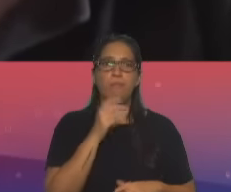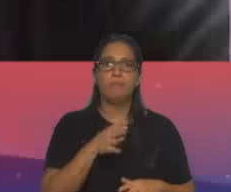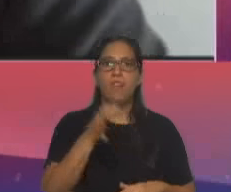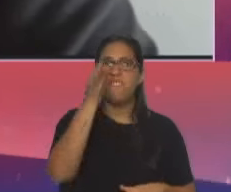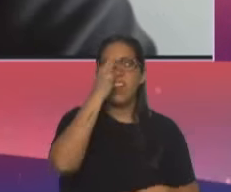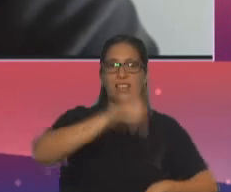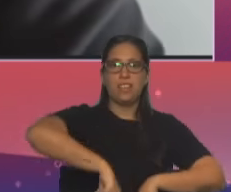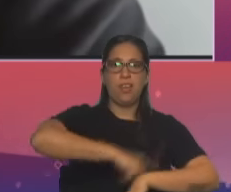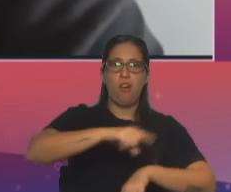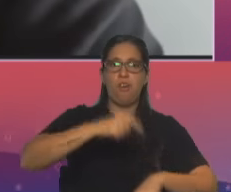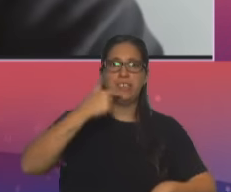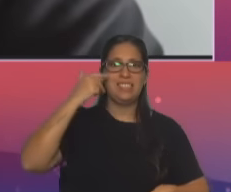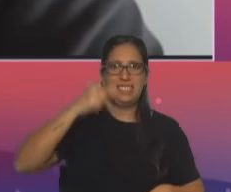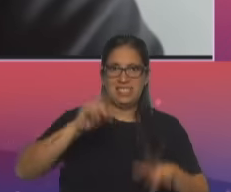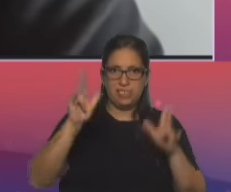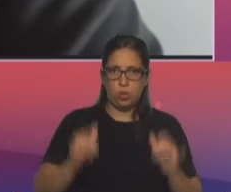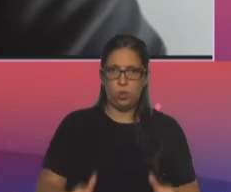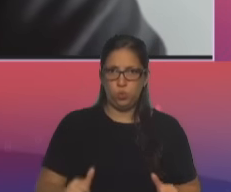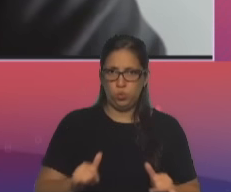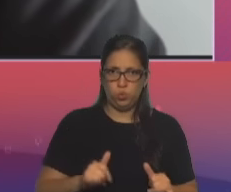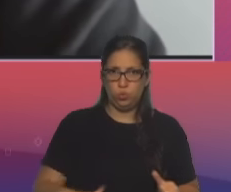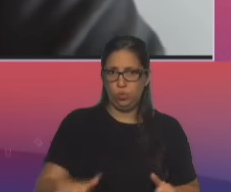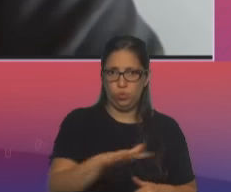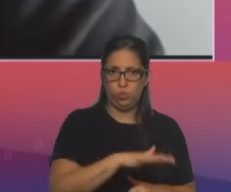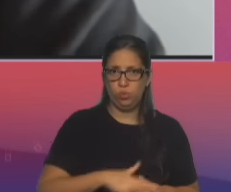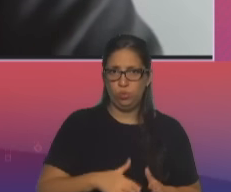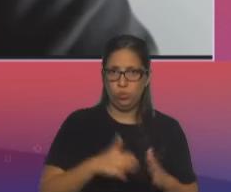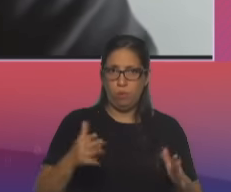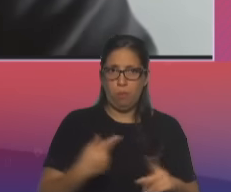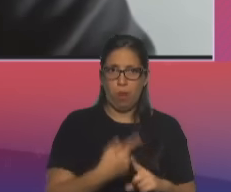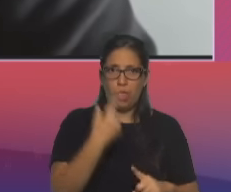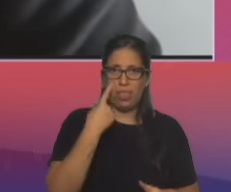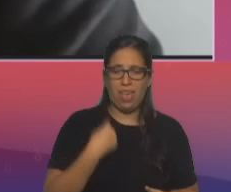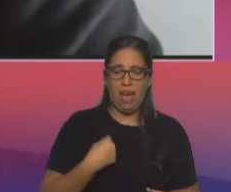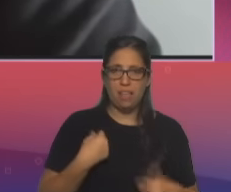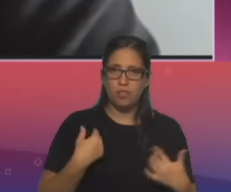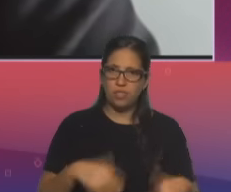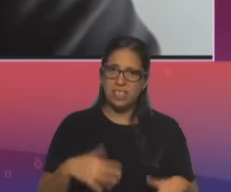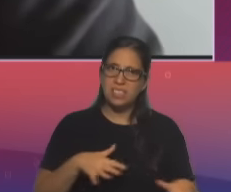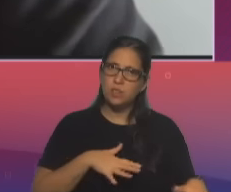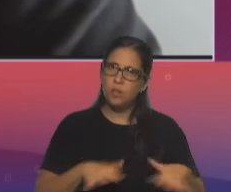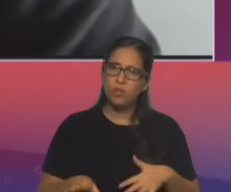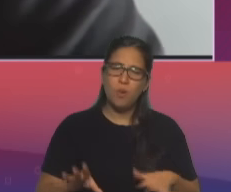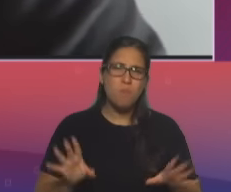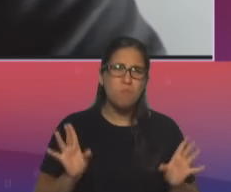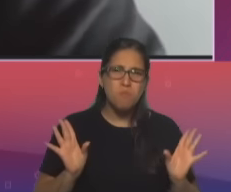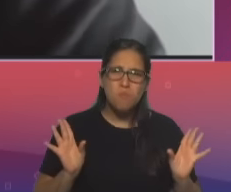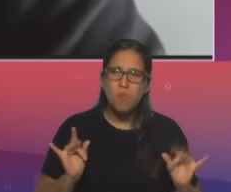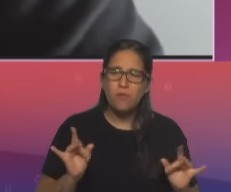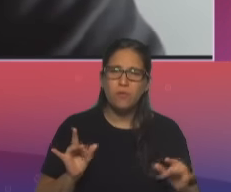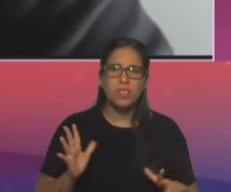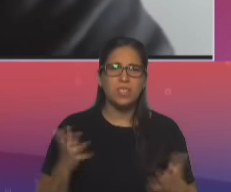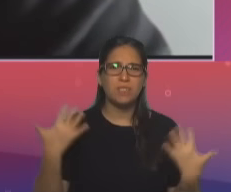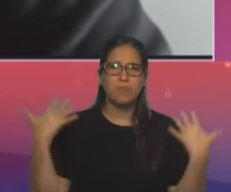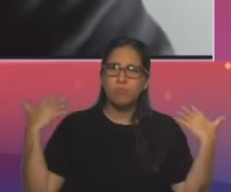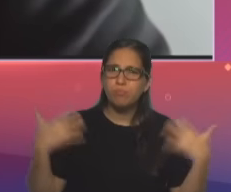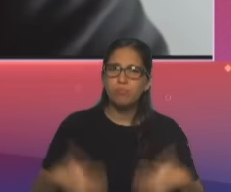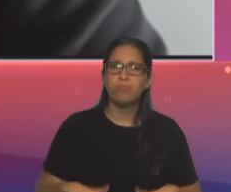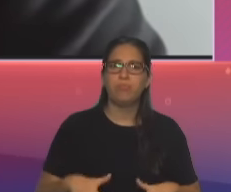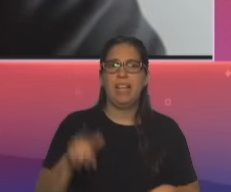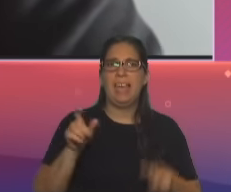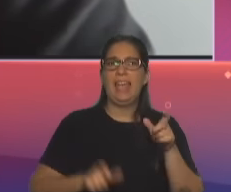sin electricidad en la isla, en Cuba. Entonces es una situación extremadamente precaria donde la población cubana ya, más